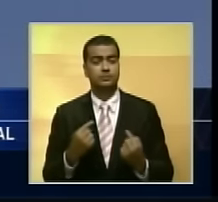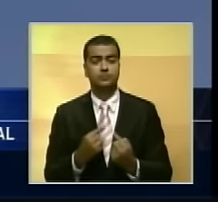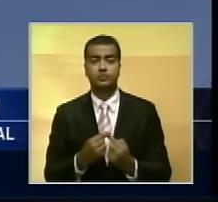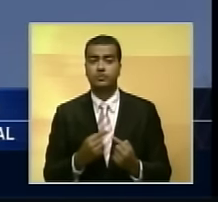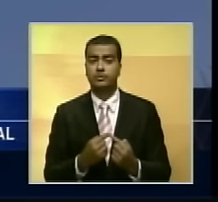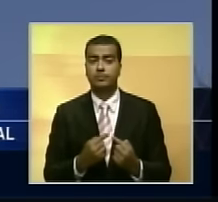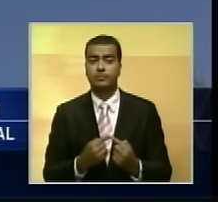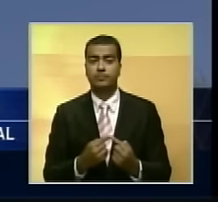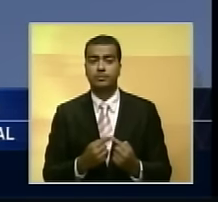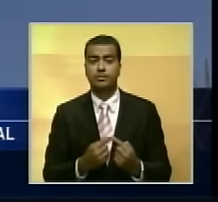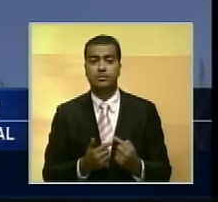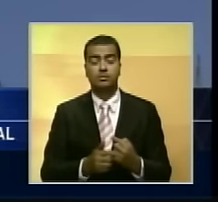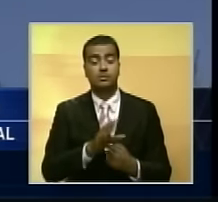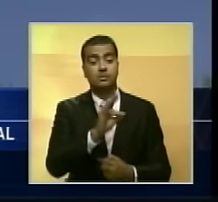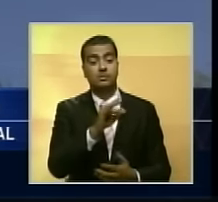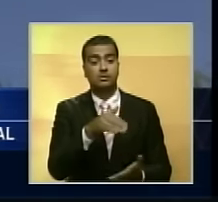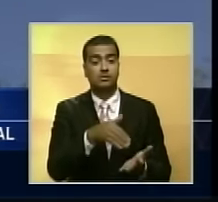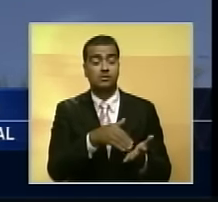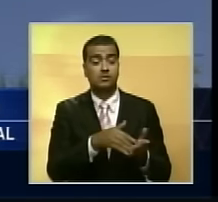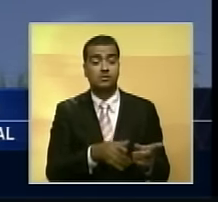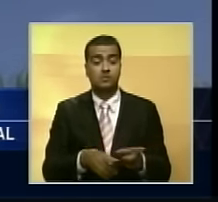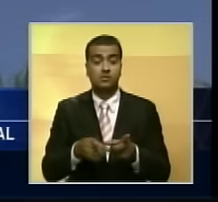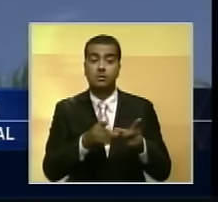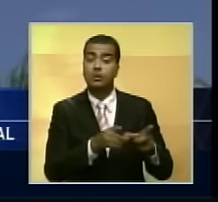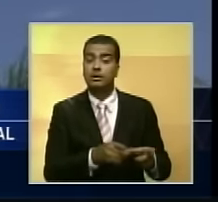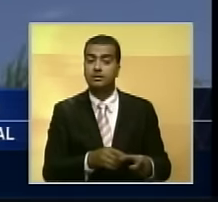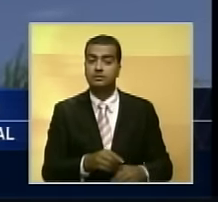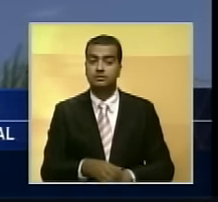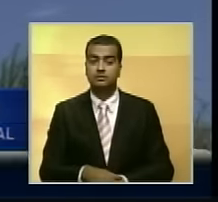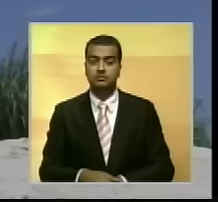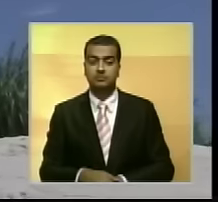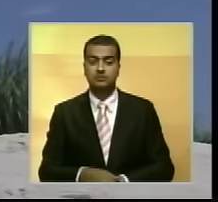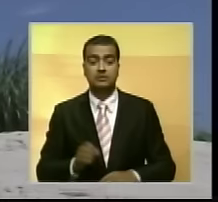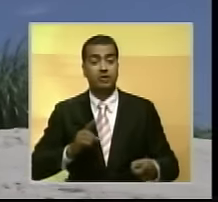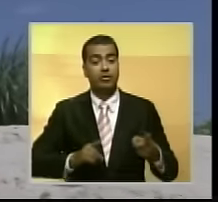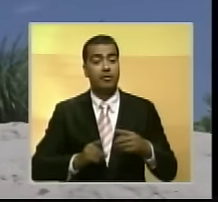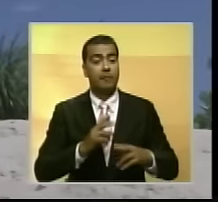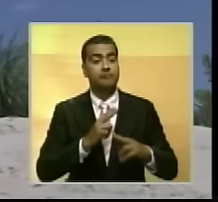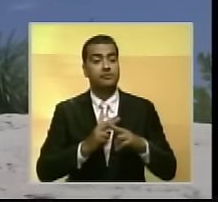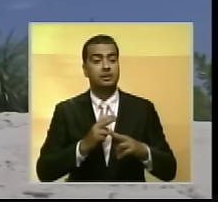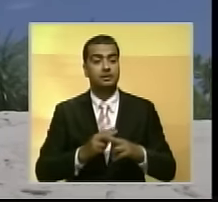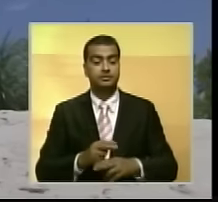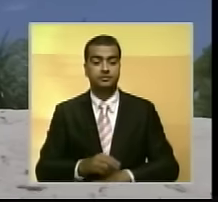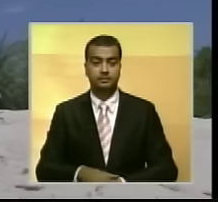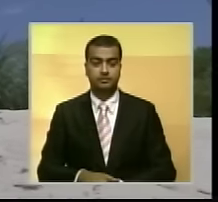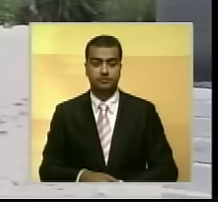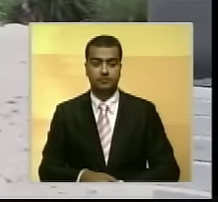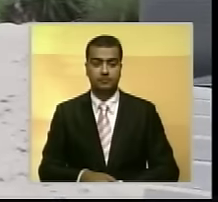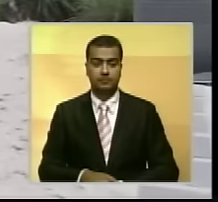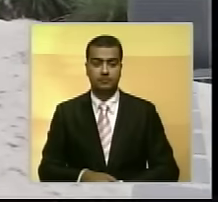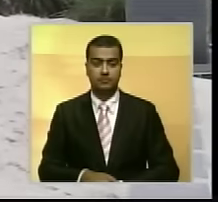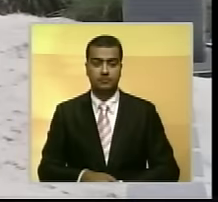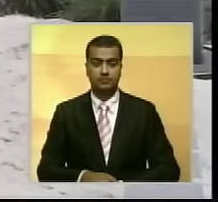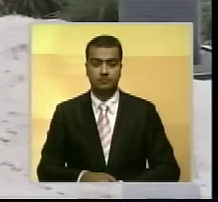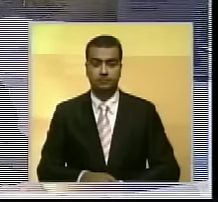ella se albergan más de 7.000 especies marinas, algunas en peligro de extinción.